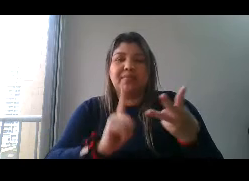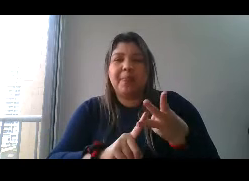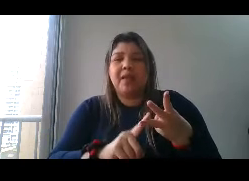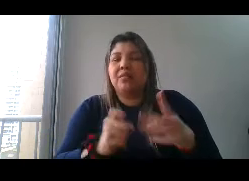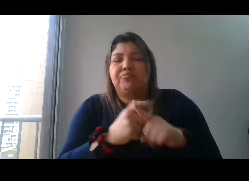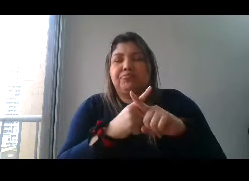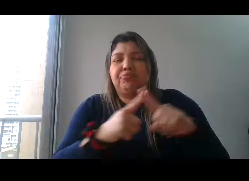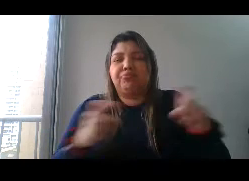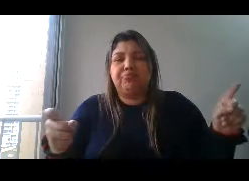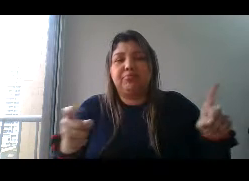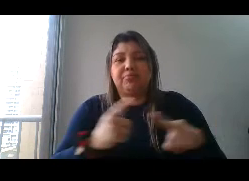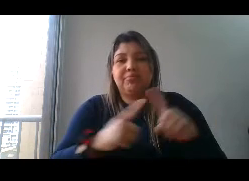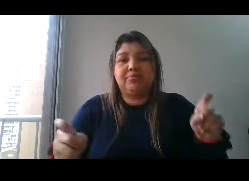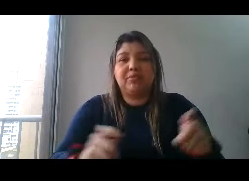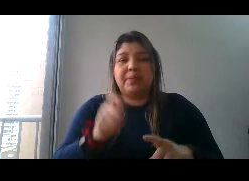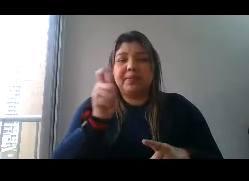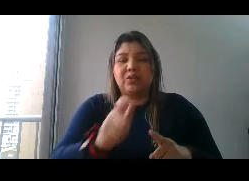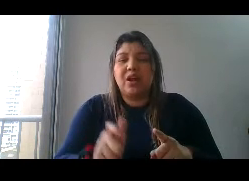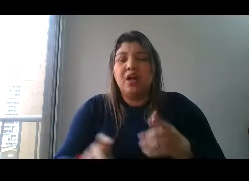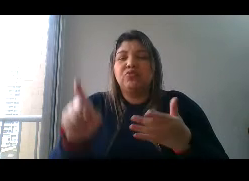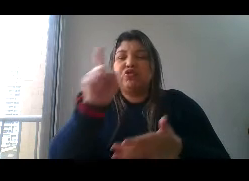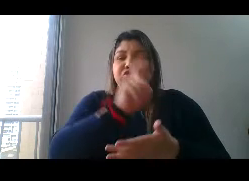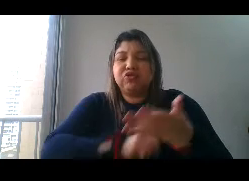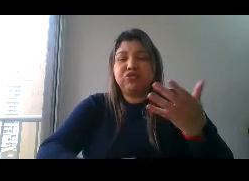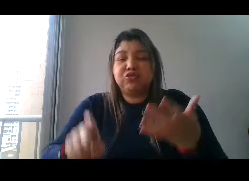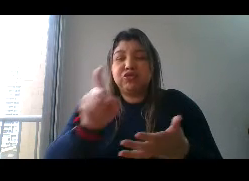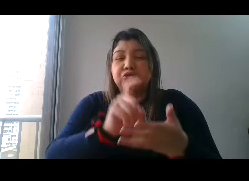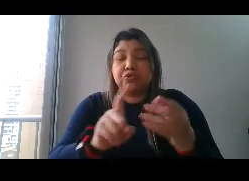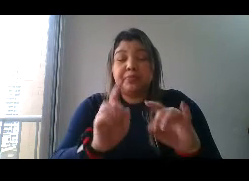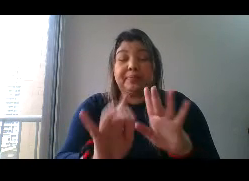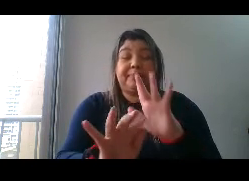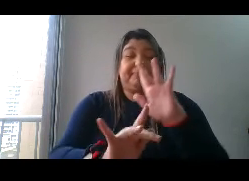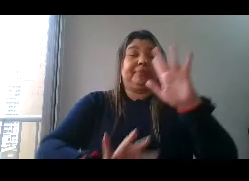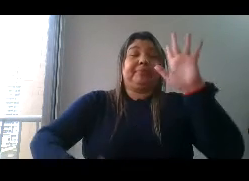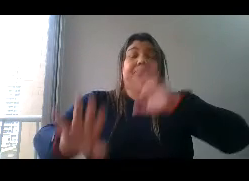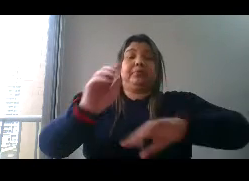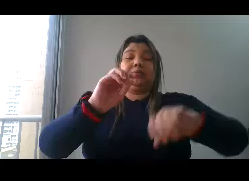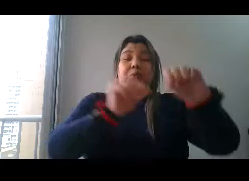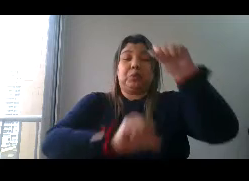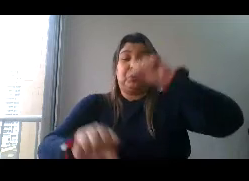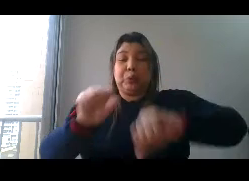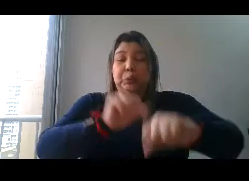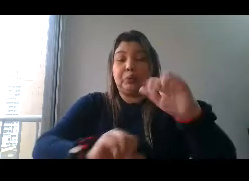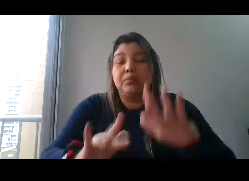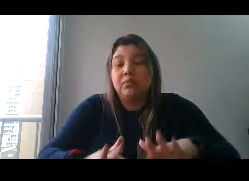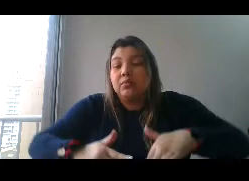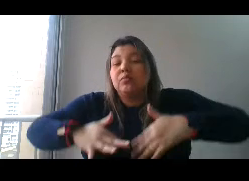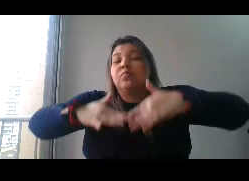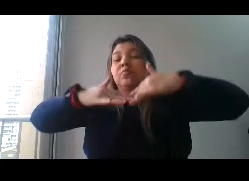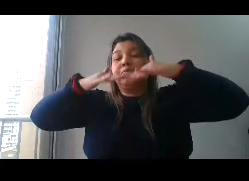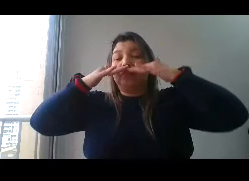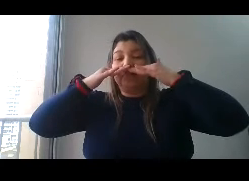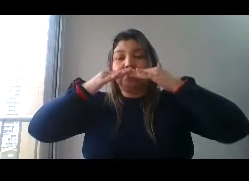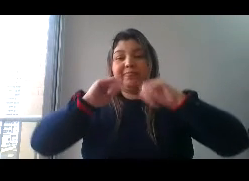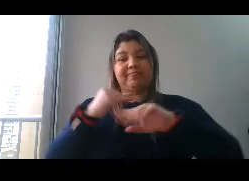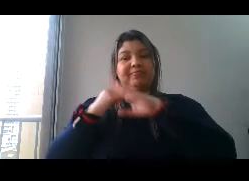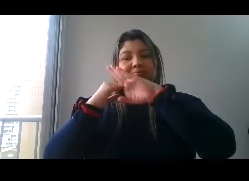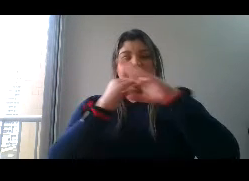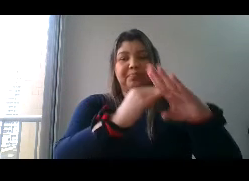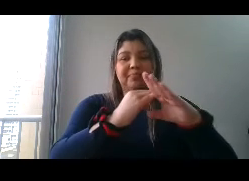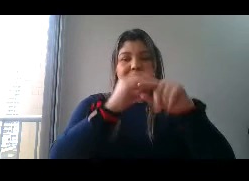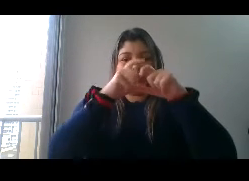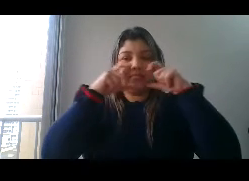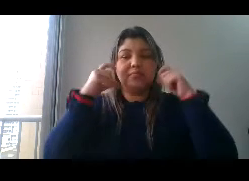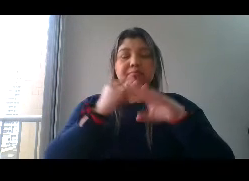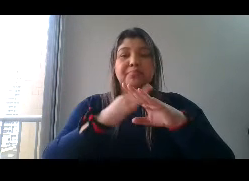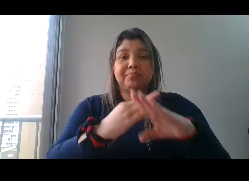que se generan aerosoles o no hacemos procedimientos que se generan aerosoles. Y aún así nosotros vemos en